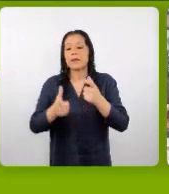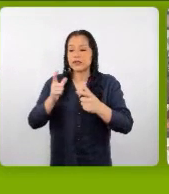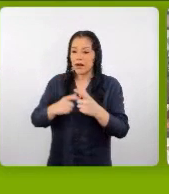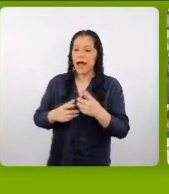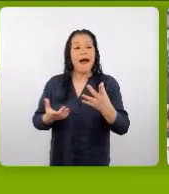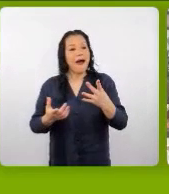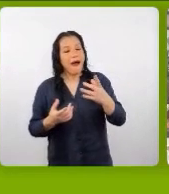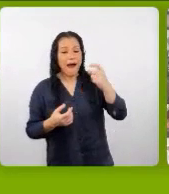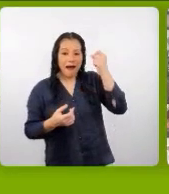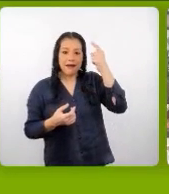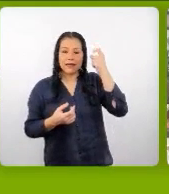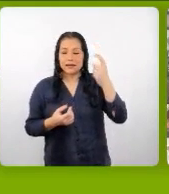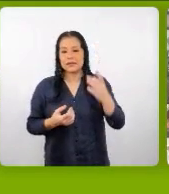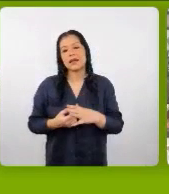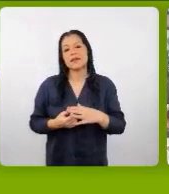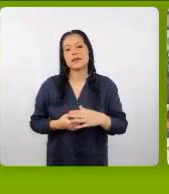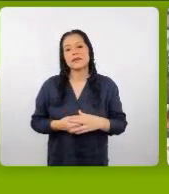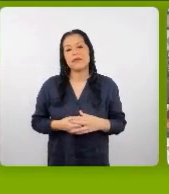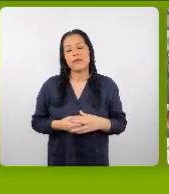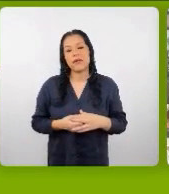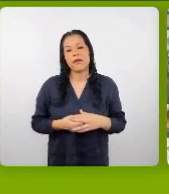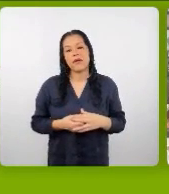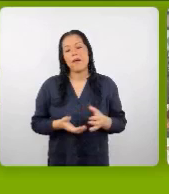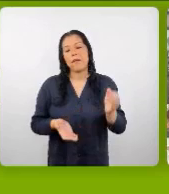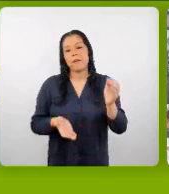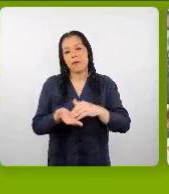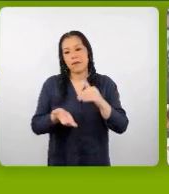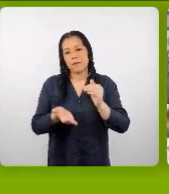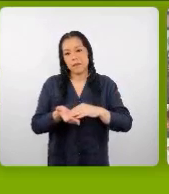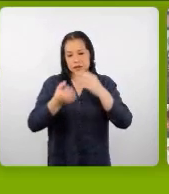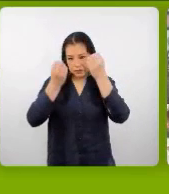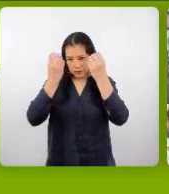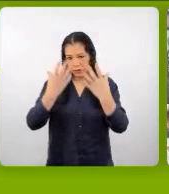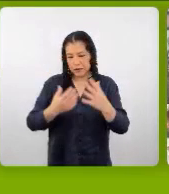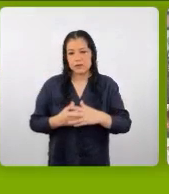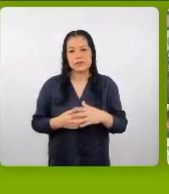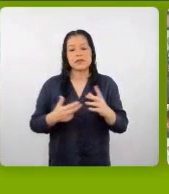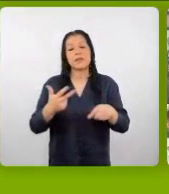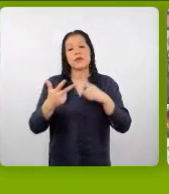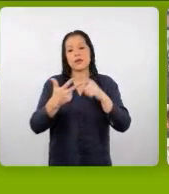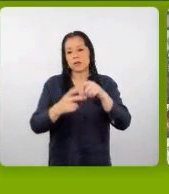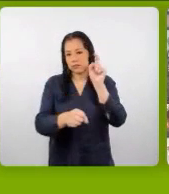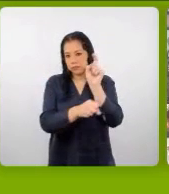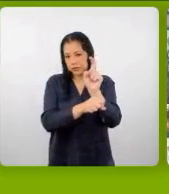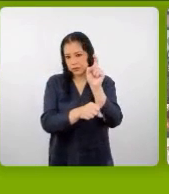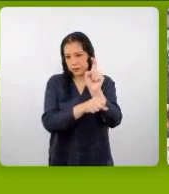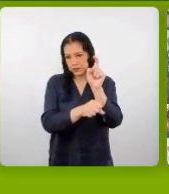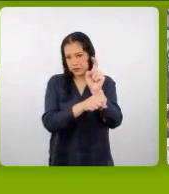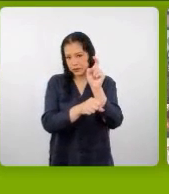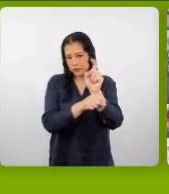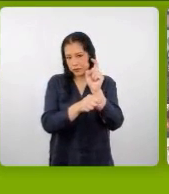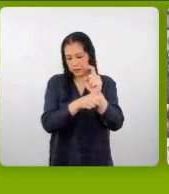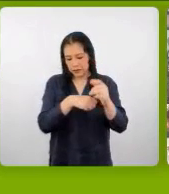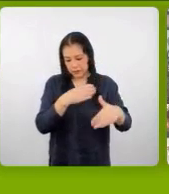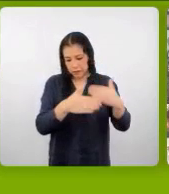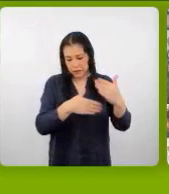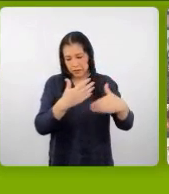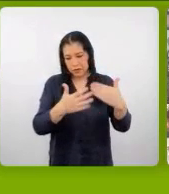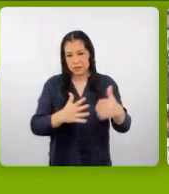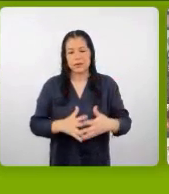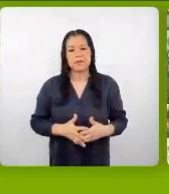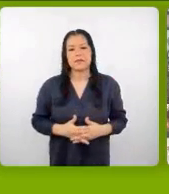para dar a mayor conocimiento. Después volvimos a hacer capacitaciones o empezamos a hacer el proceso de